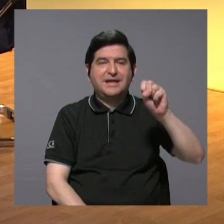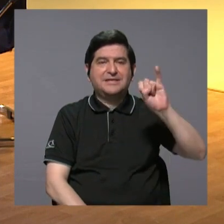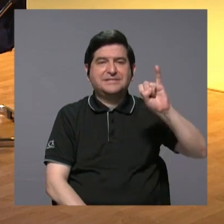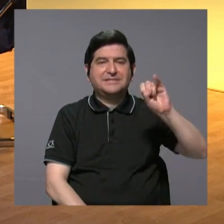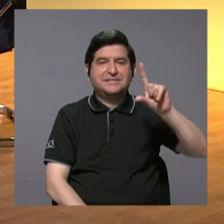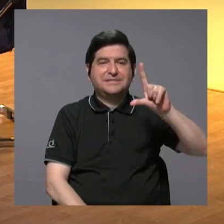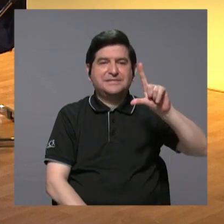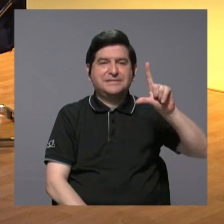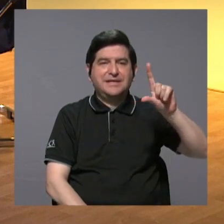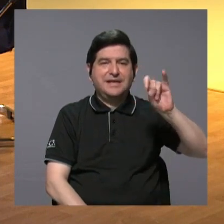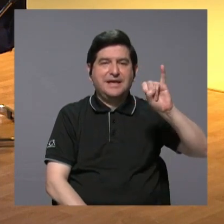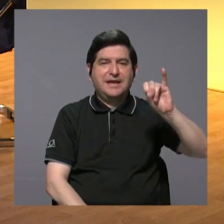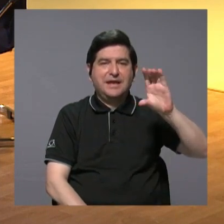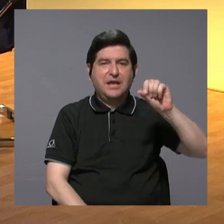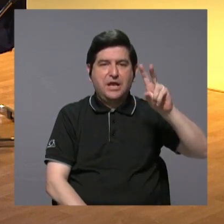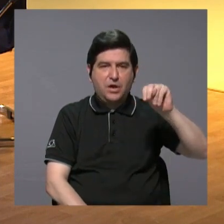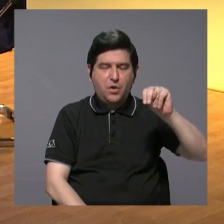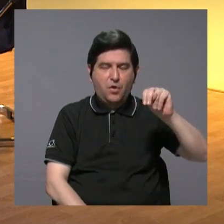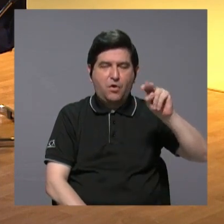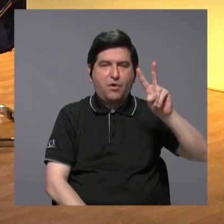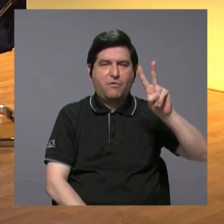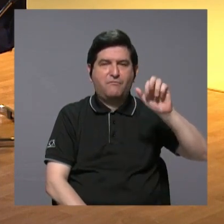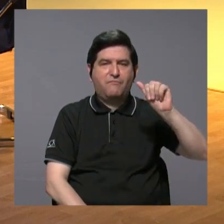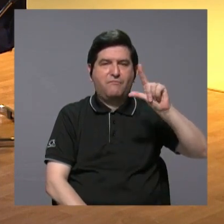Bank, y